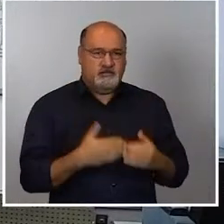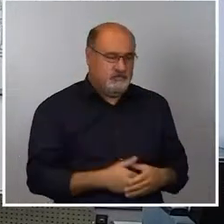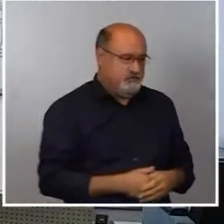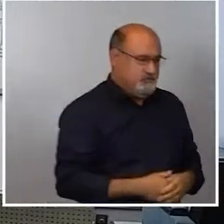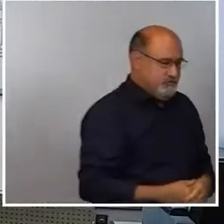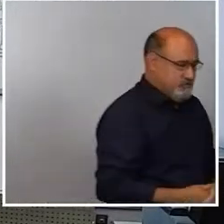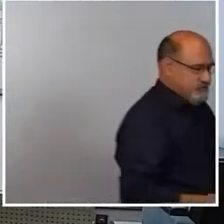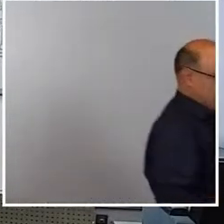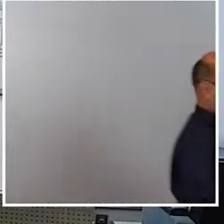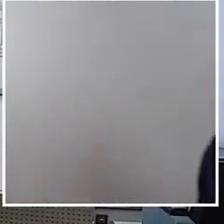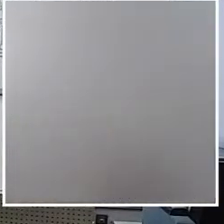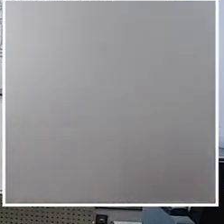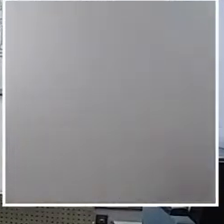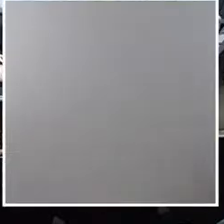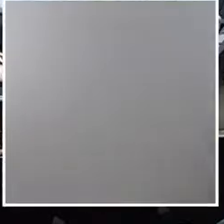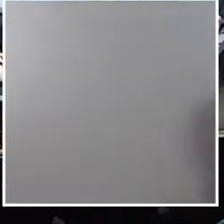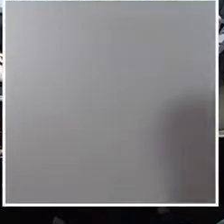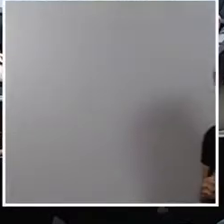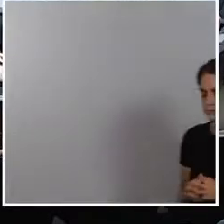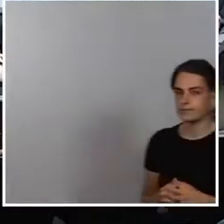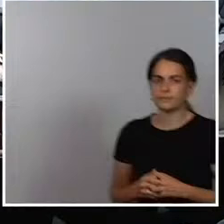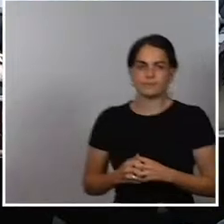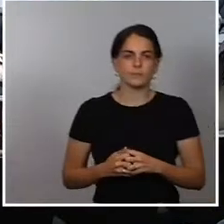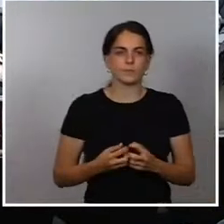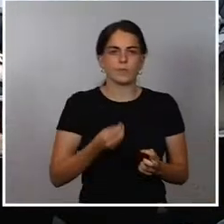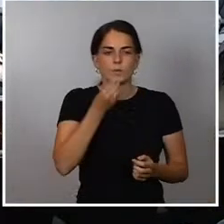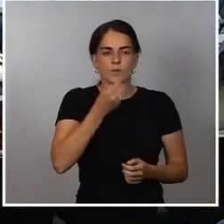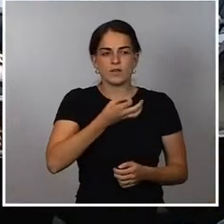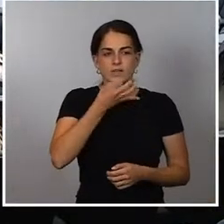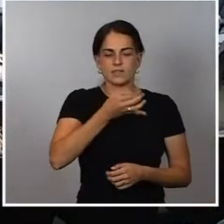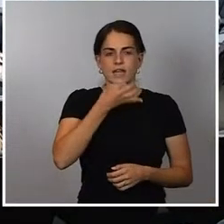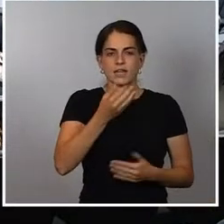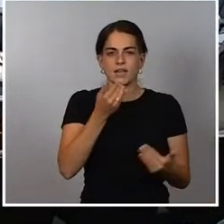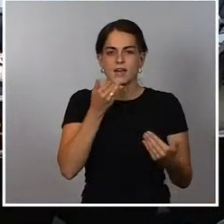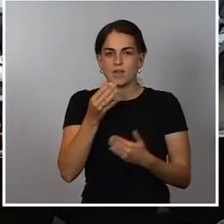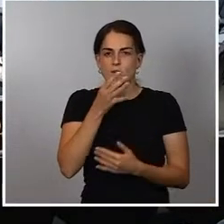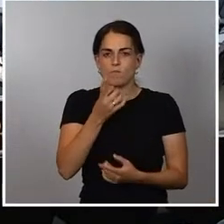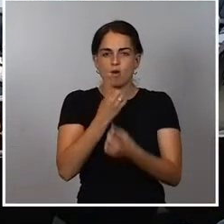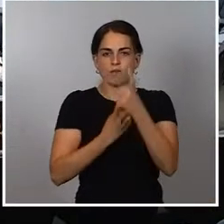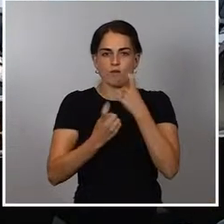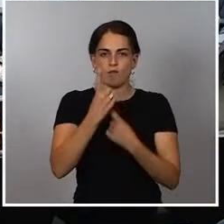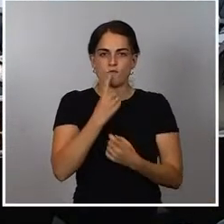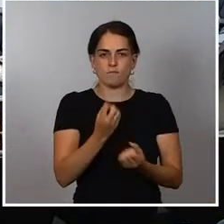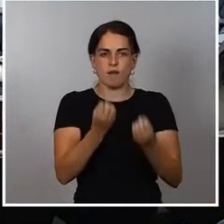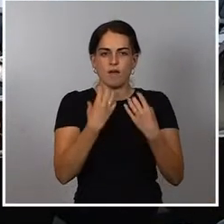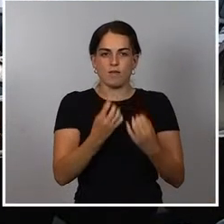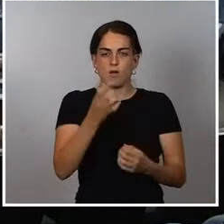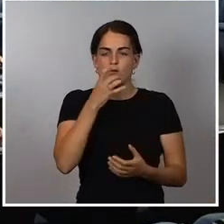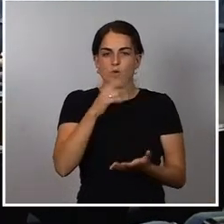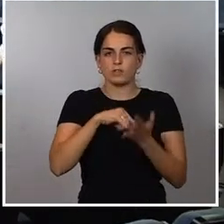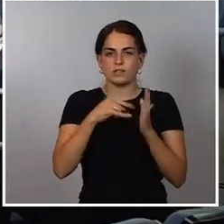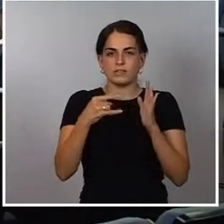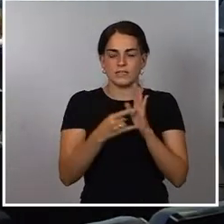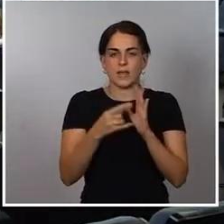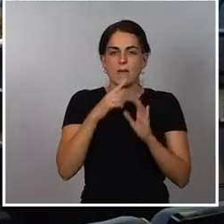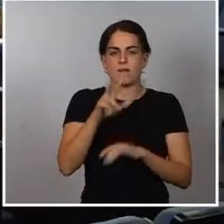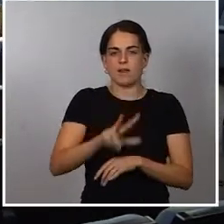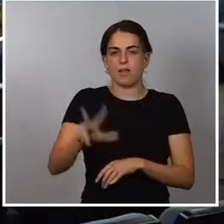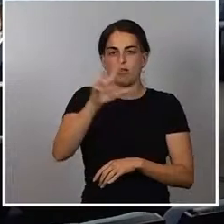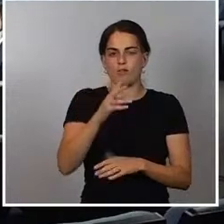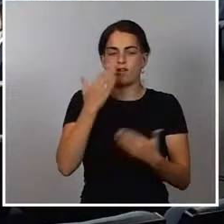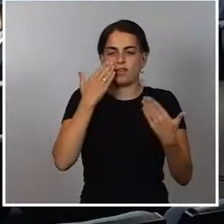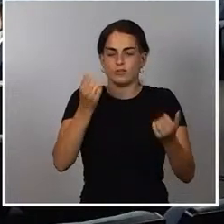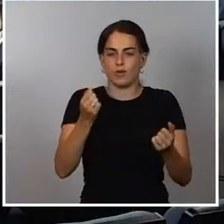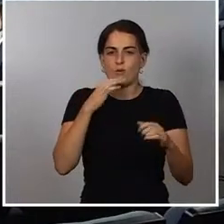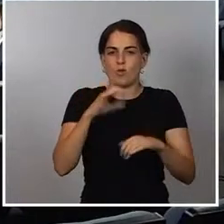tardes gracias ministra por la información de los acuerdos del consejo interterritorial del sistema nacional de salud como dice vamos